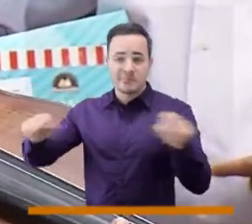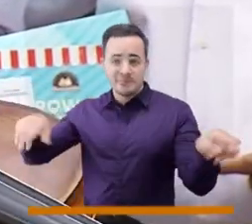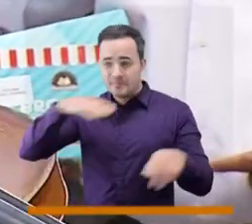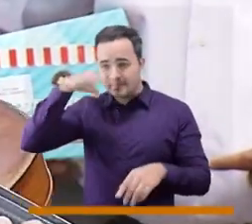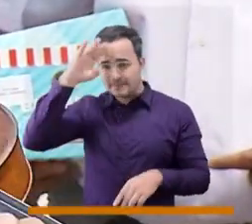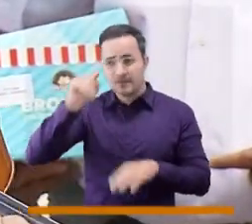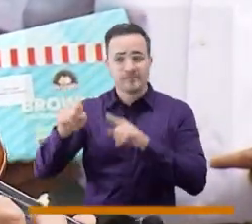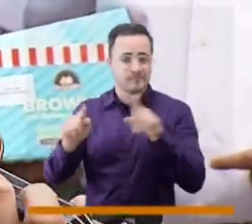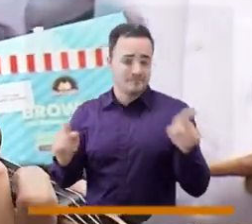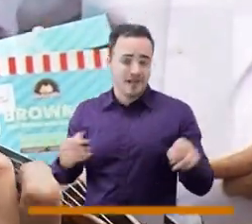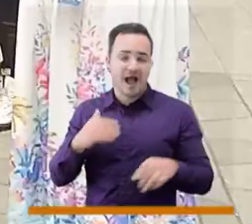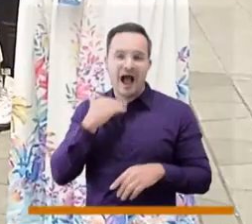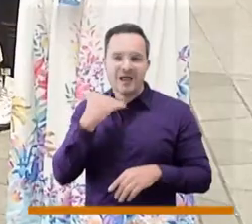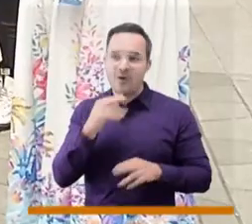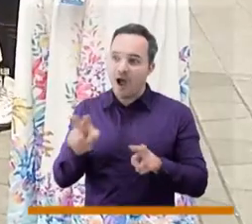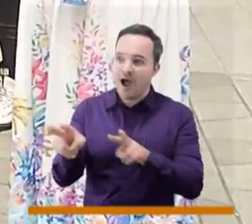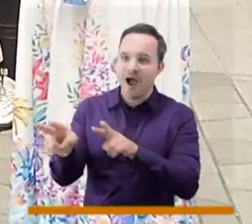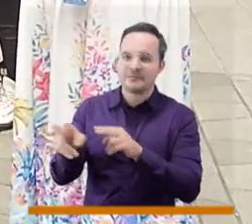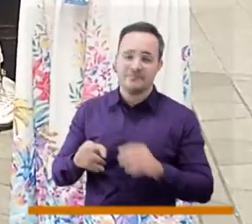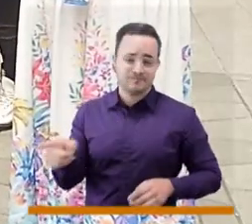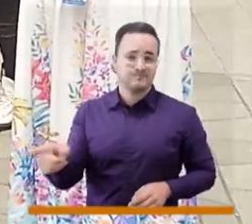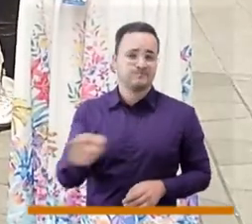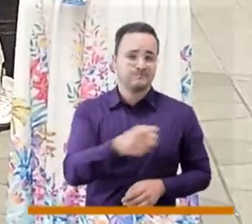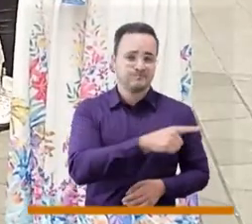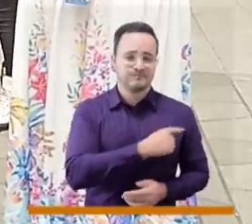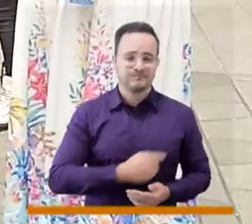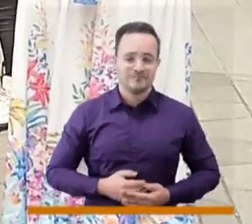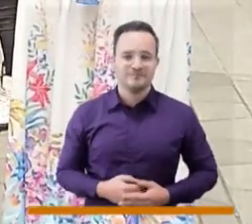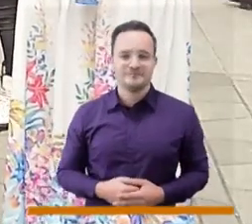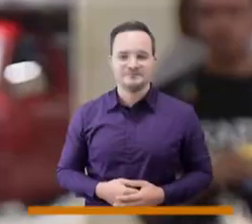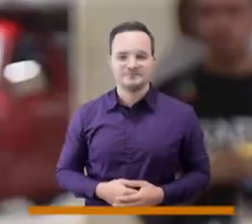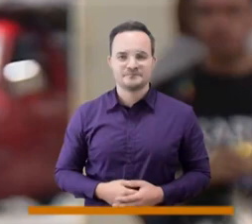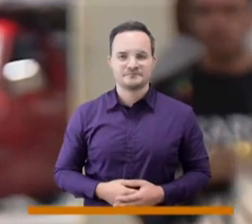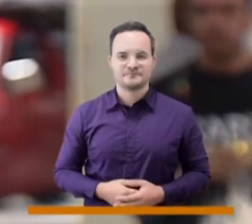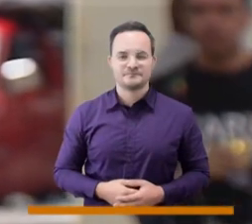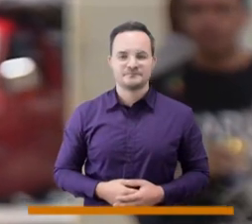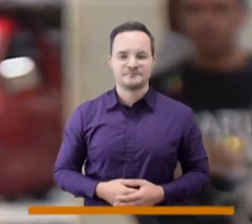los semáforos de las periferias.